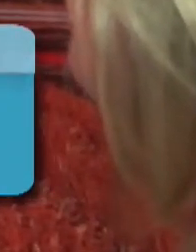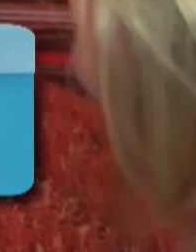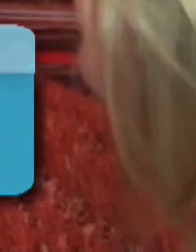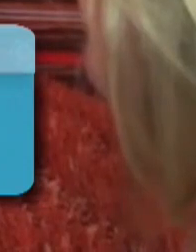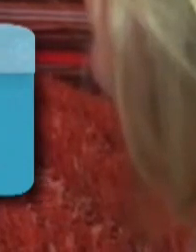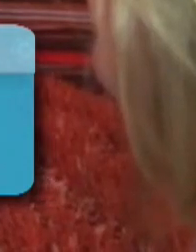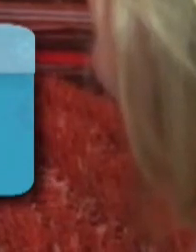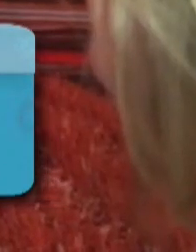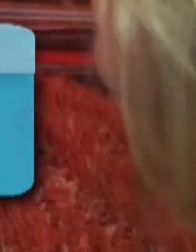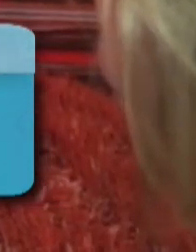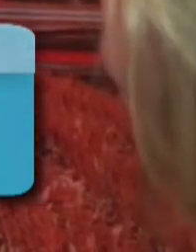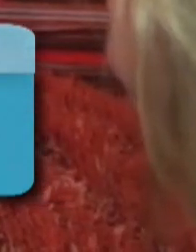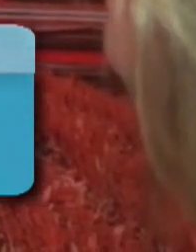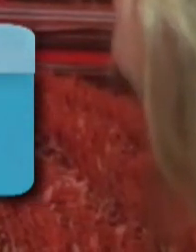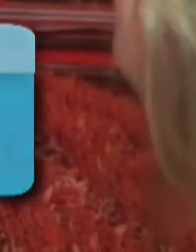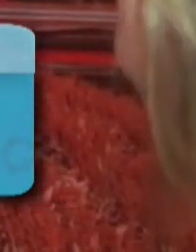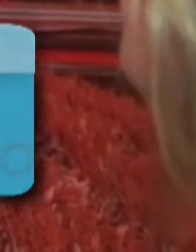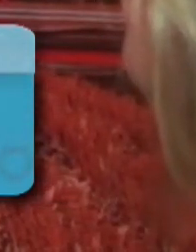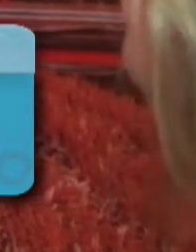para alimentación de ganado